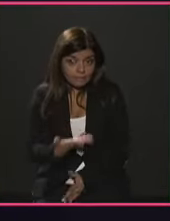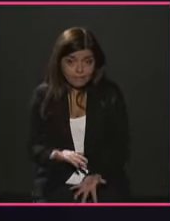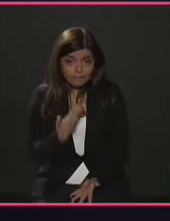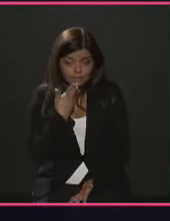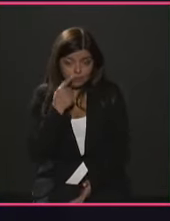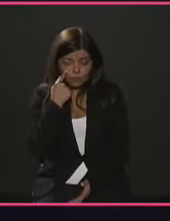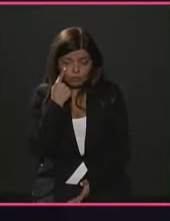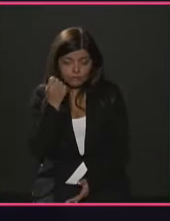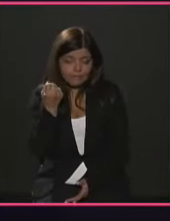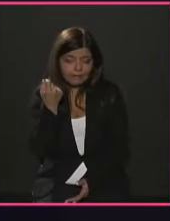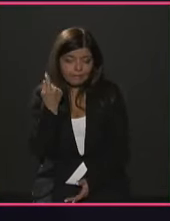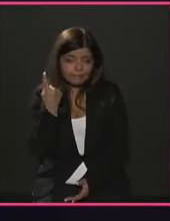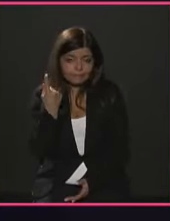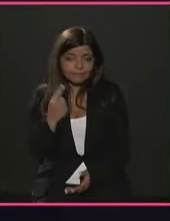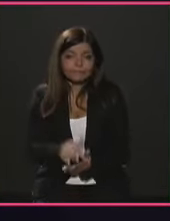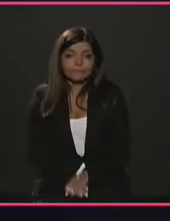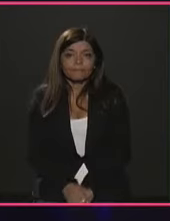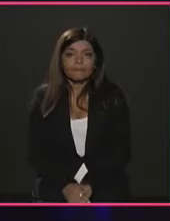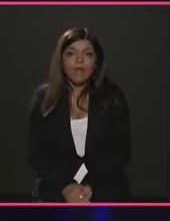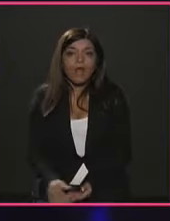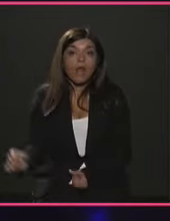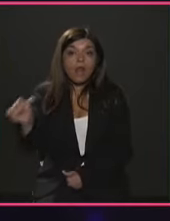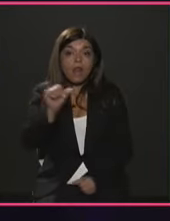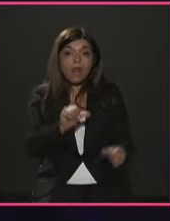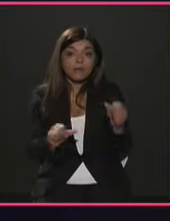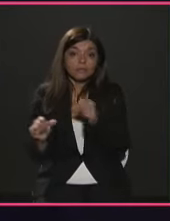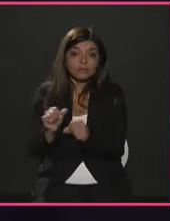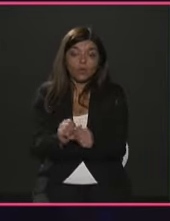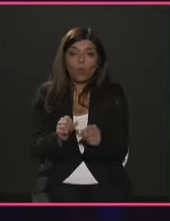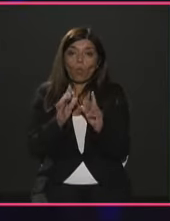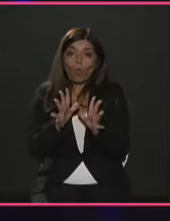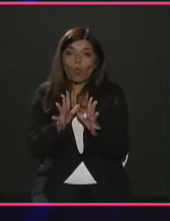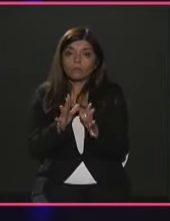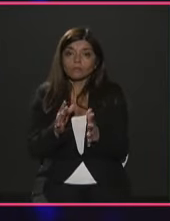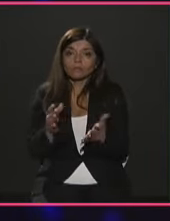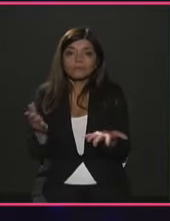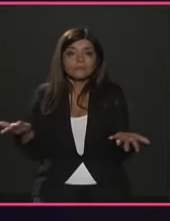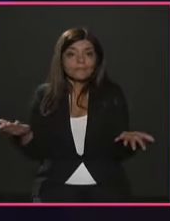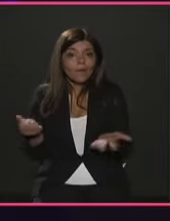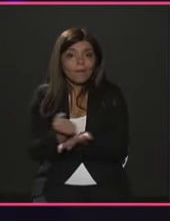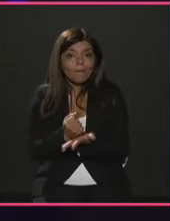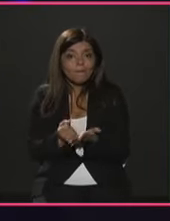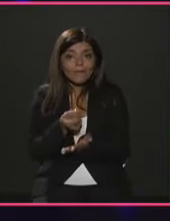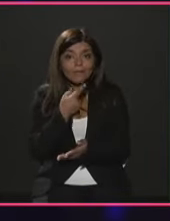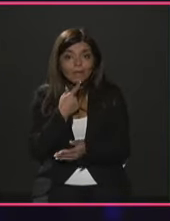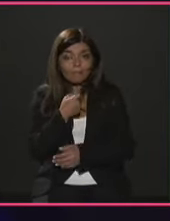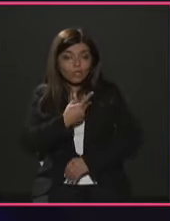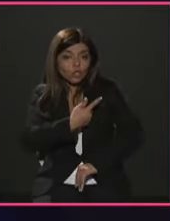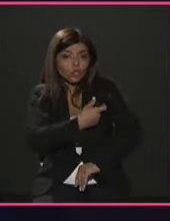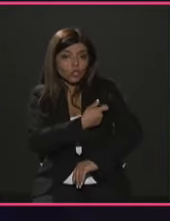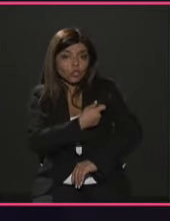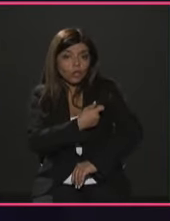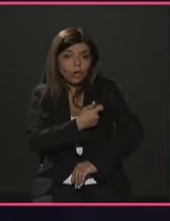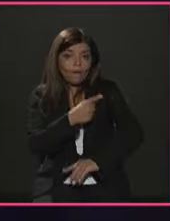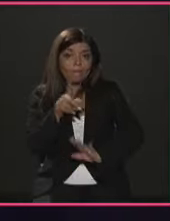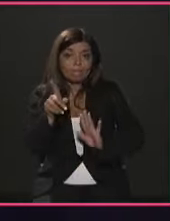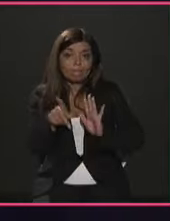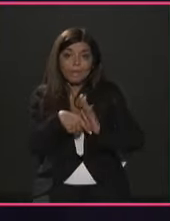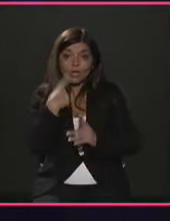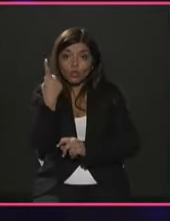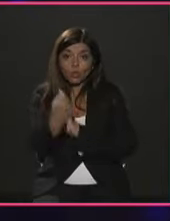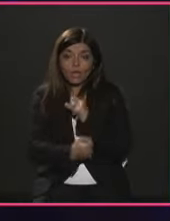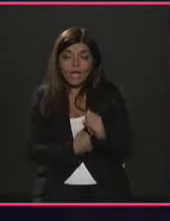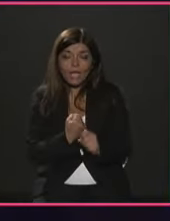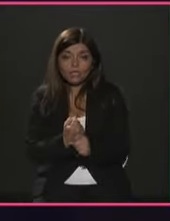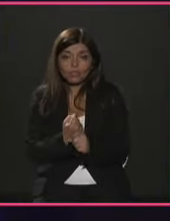eh hazaña científica increíble desarrollar medicamentos y sobre todo vacuna en menos de un año pero